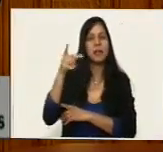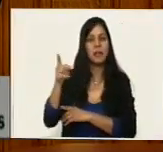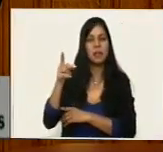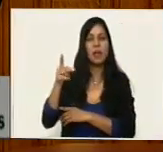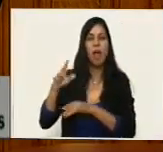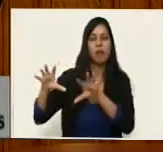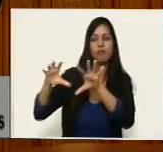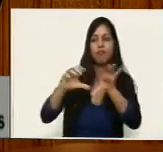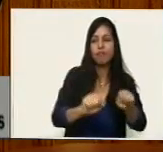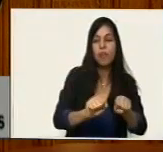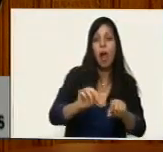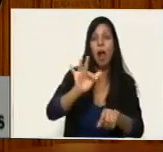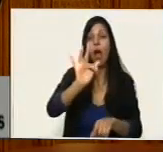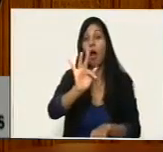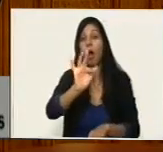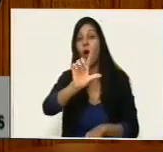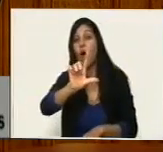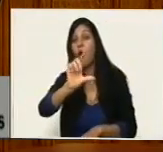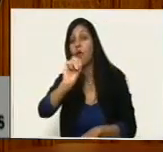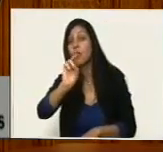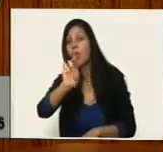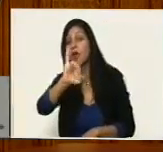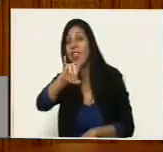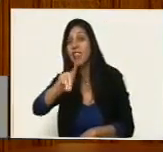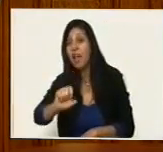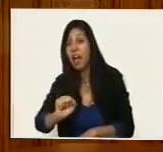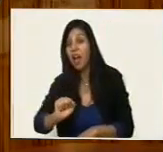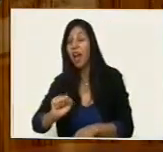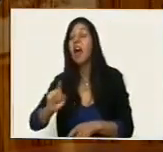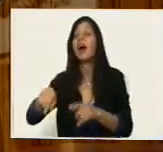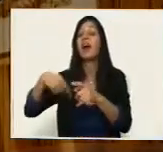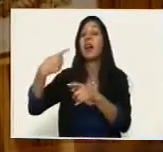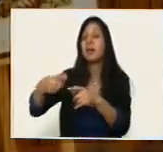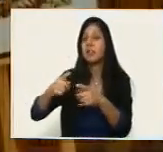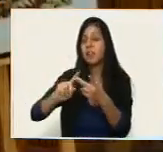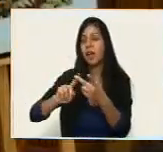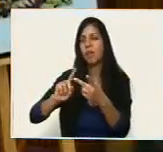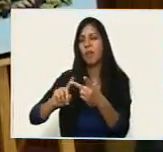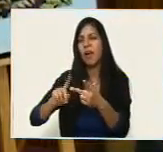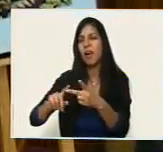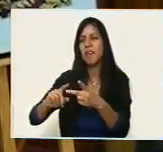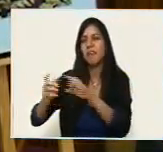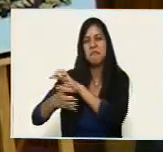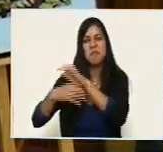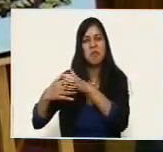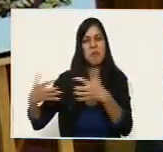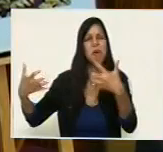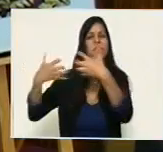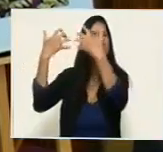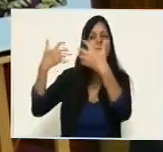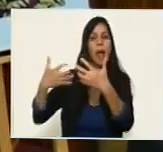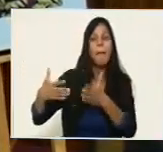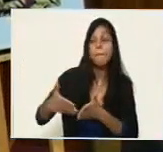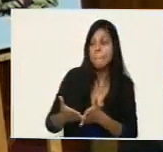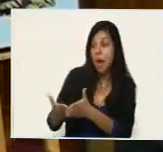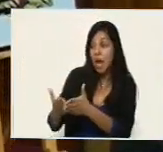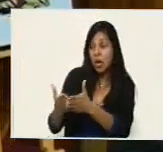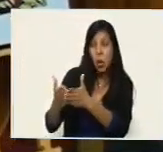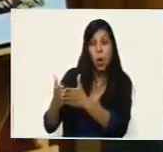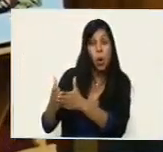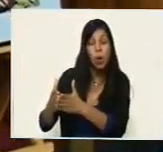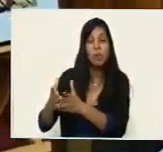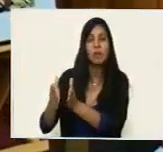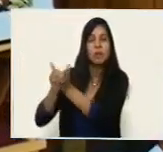Florida y posteriormente incluso en el famoso incidente del barco que fue decomisado con armas